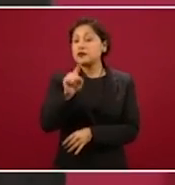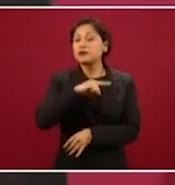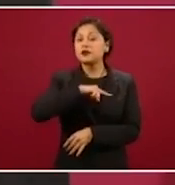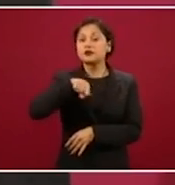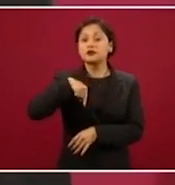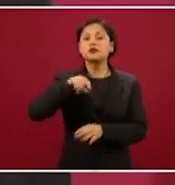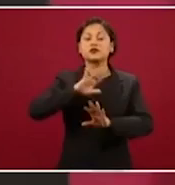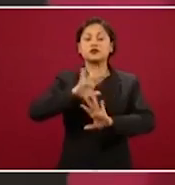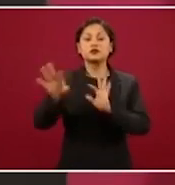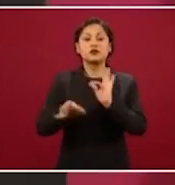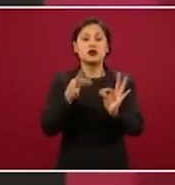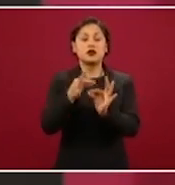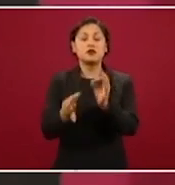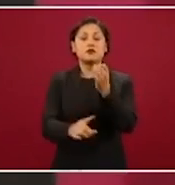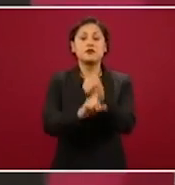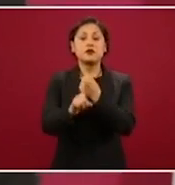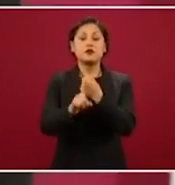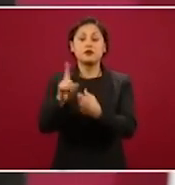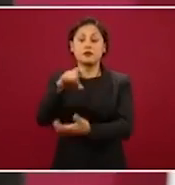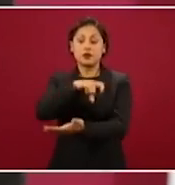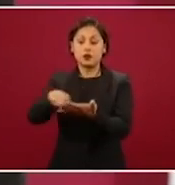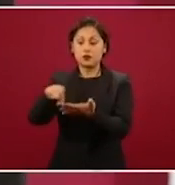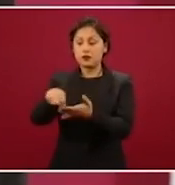adquisición, las compras